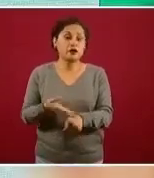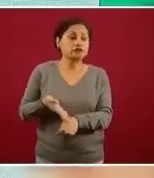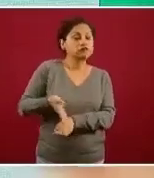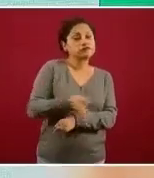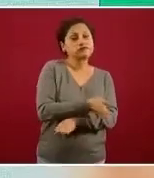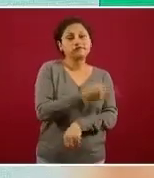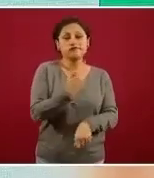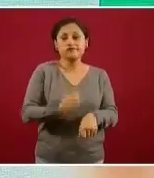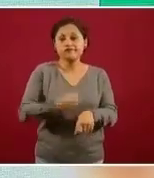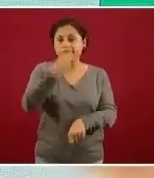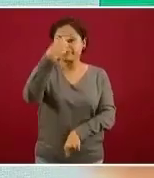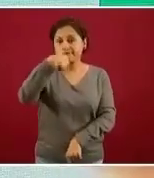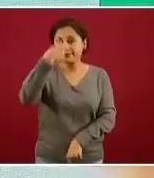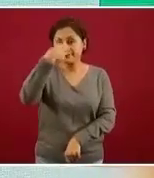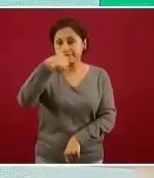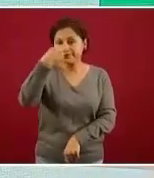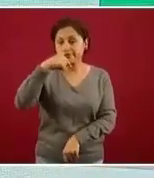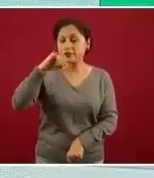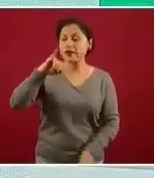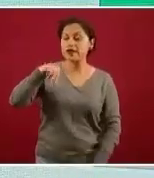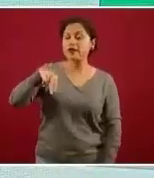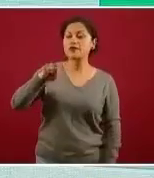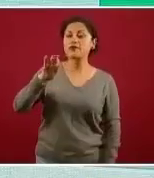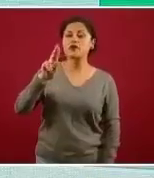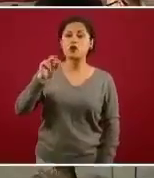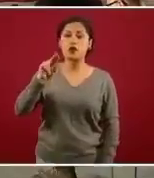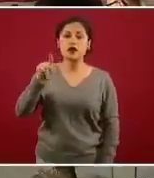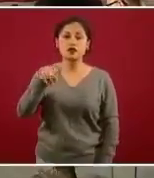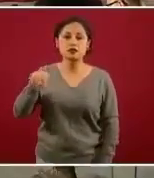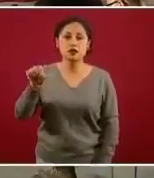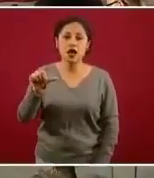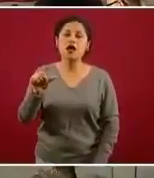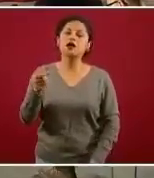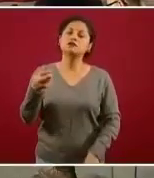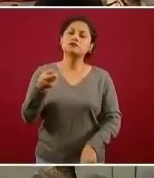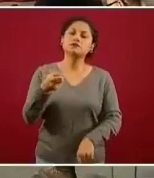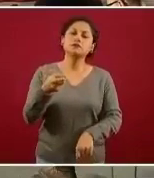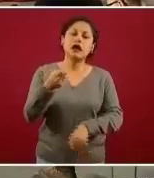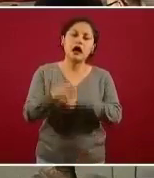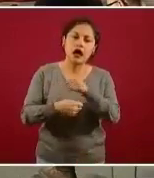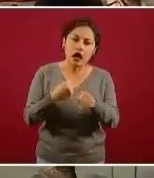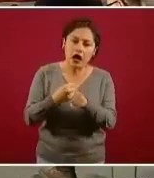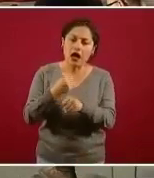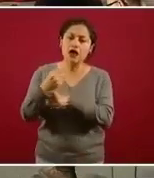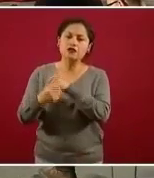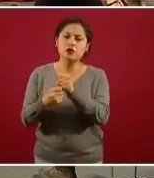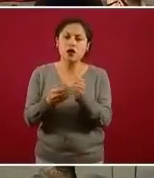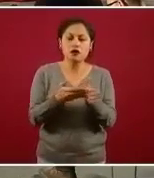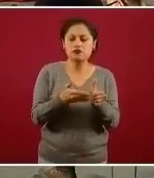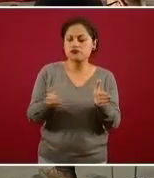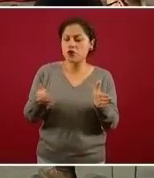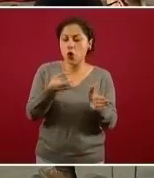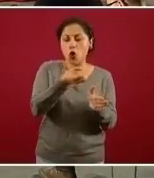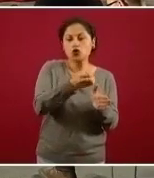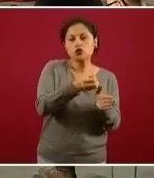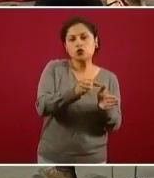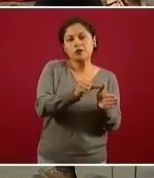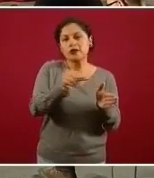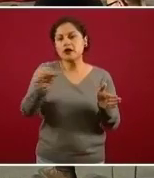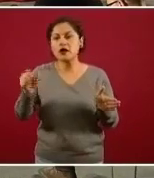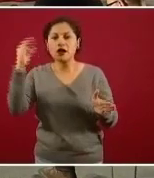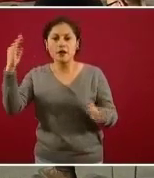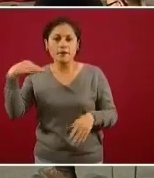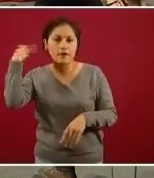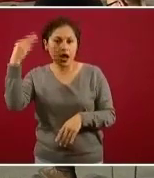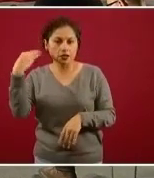influenza. La influenza ocurre todos los años entre octubre y marzo. Y entre octubre y